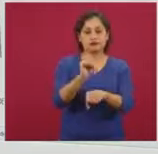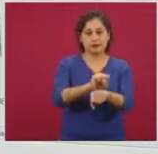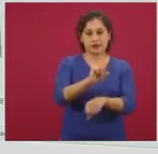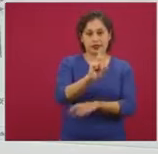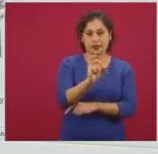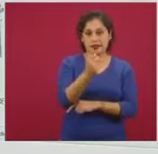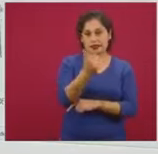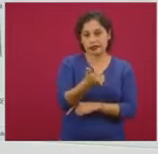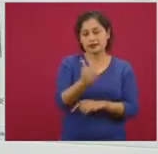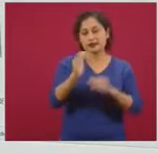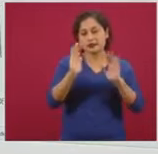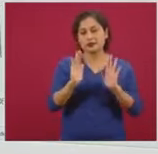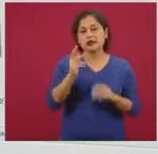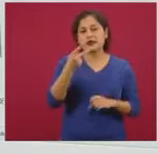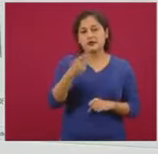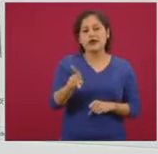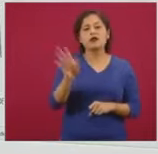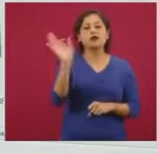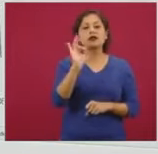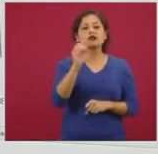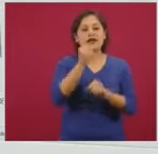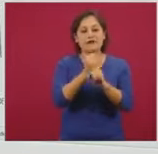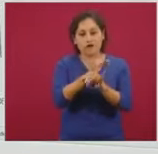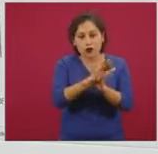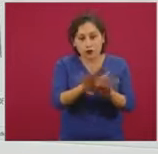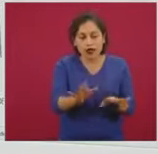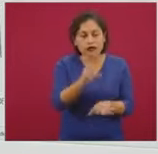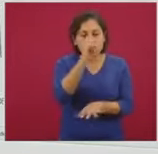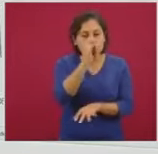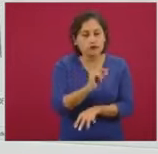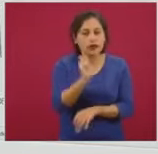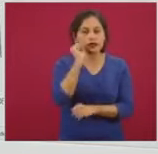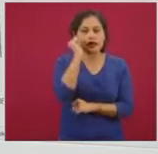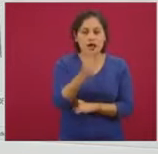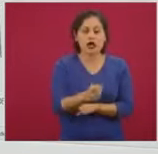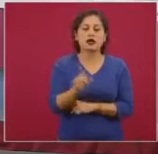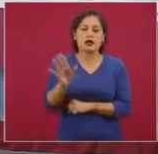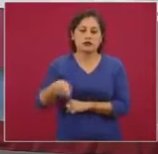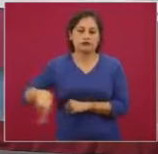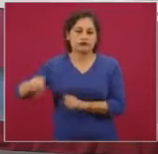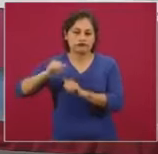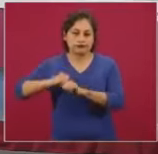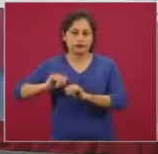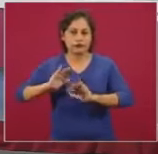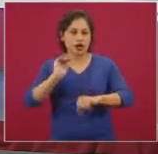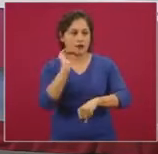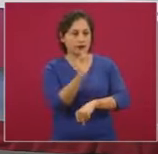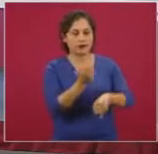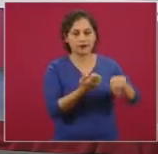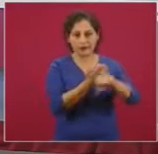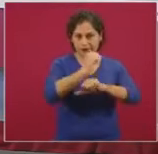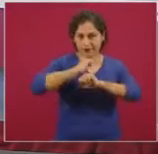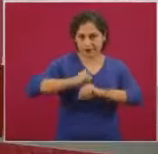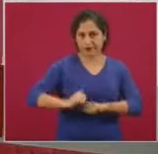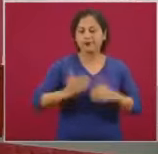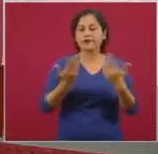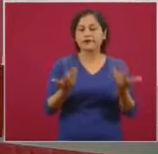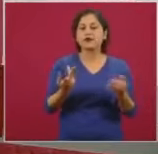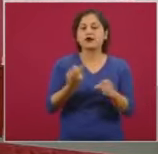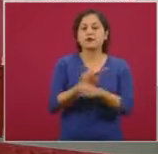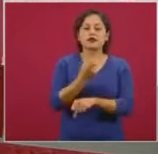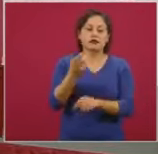ahí pensamos que es un componente subregistro que se está trabajando cercanamente con la entidad. Pero lo que es importante es que, y por lo que incluimos